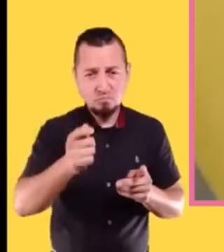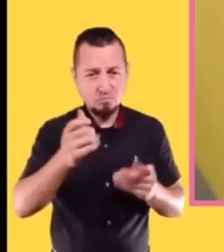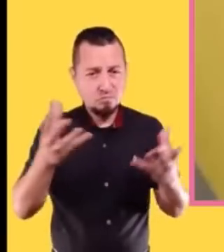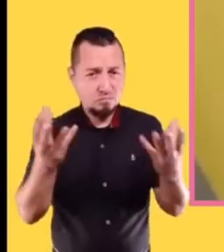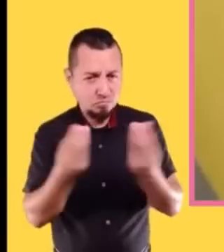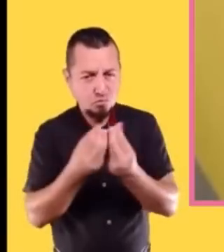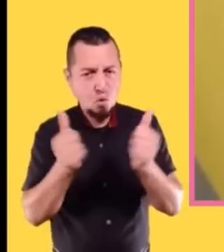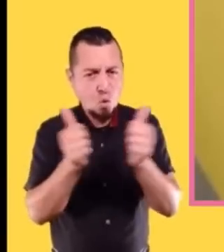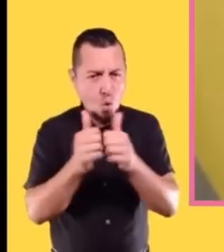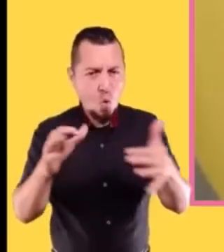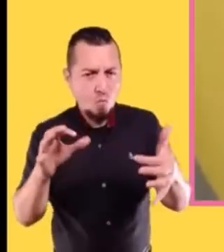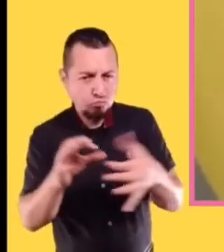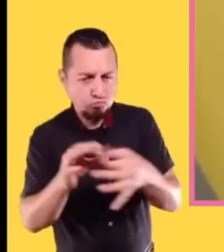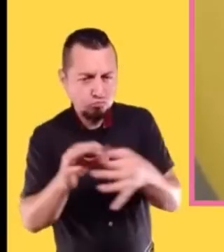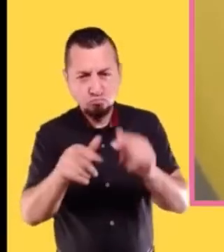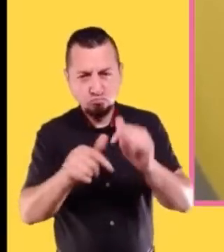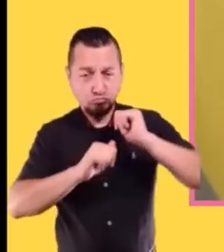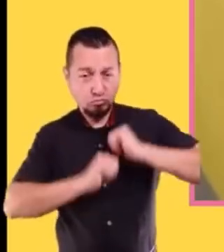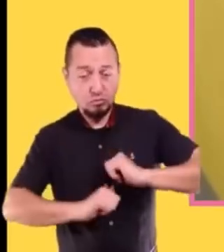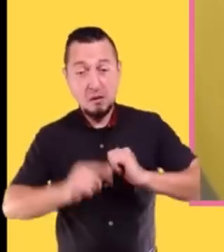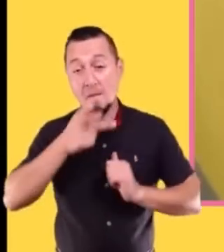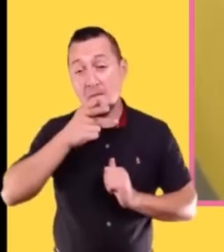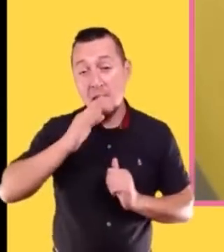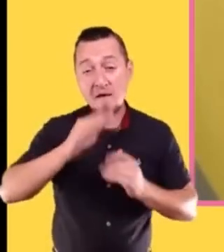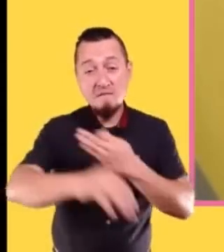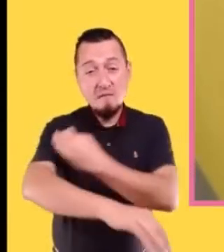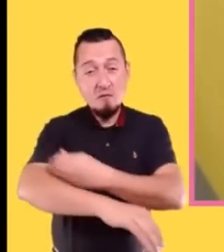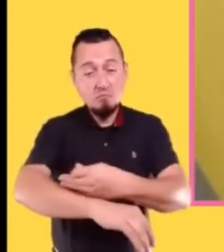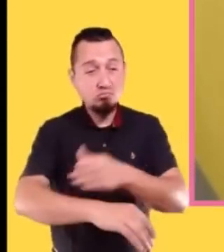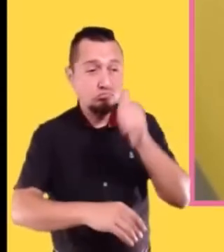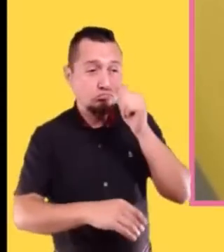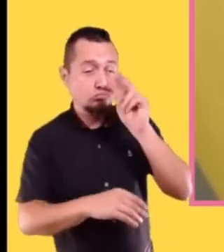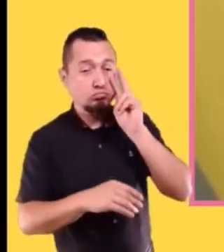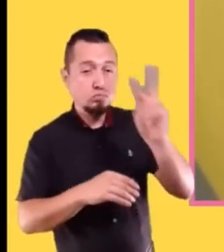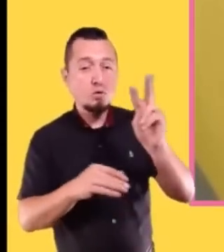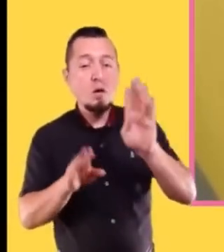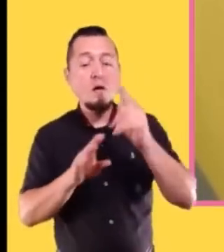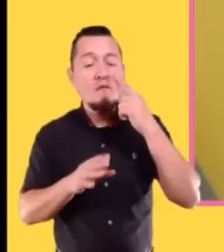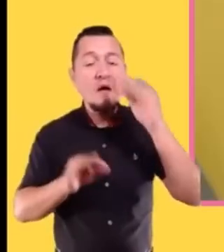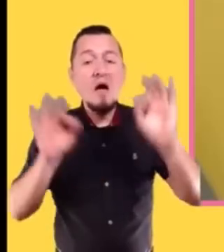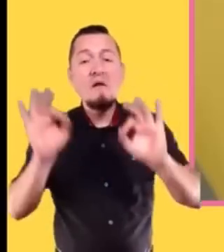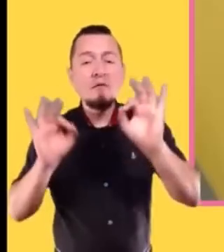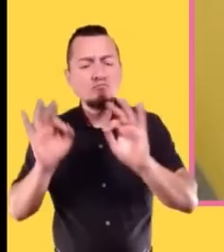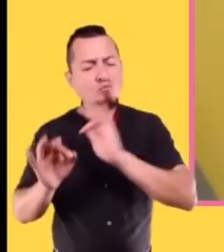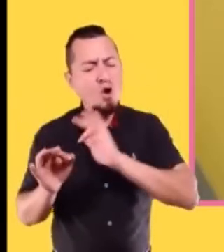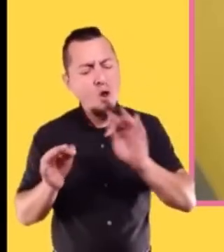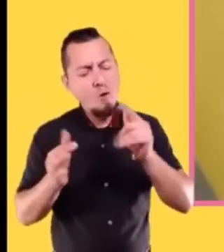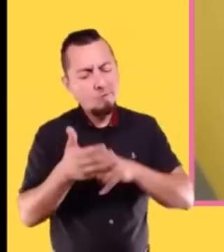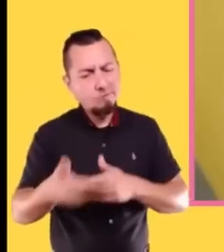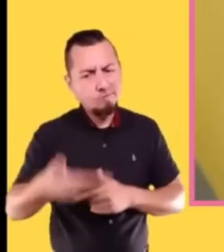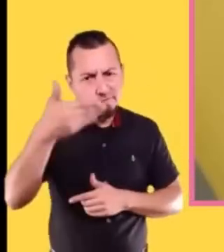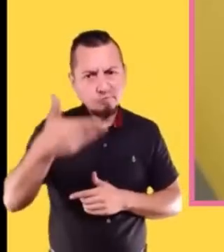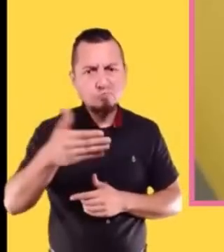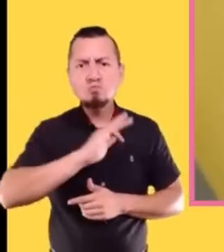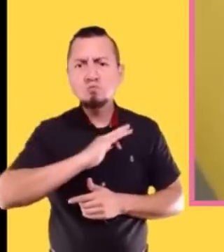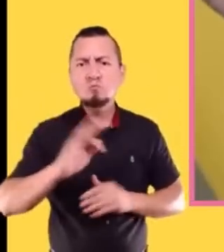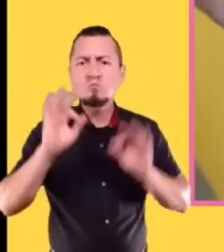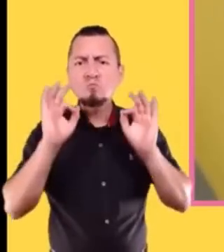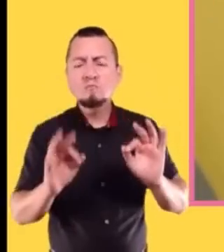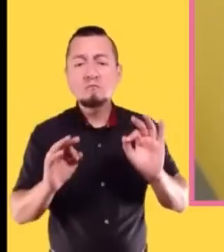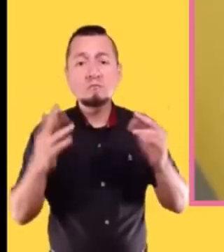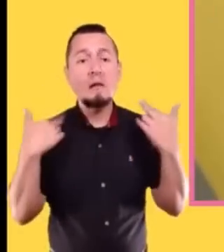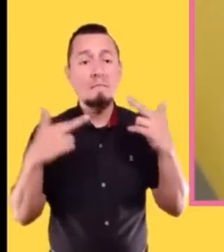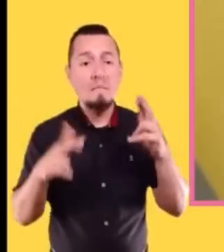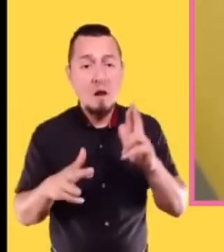la plataforma en donde un padre de familia puede ver sus boletas de calificaciones, pero también se relaciona con una plataforma en donde el maestro